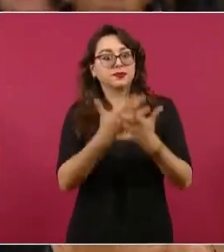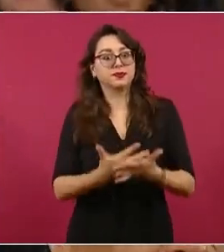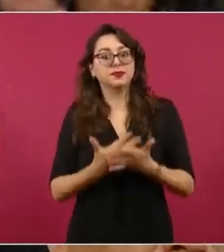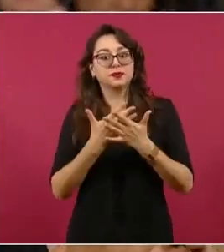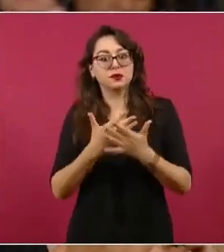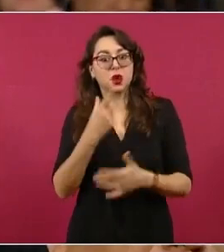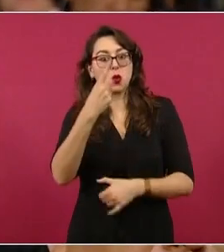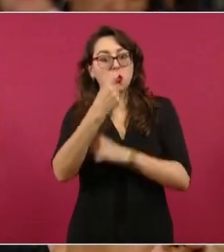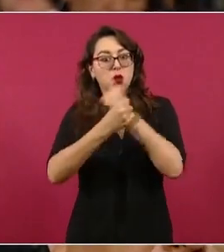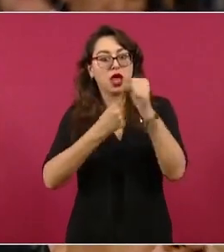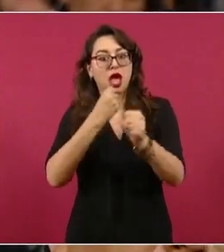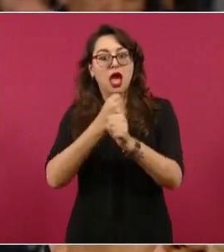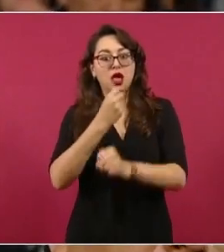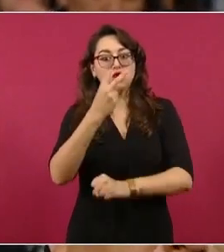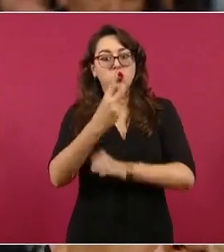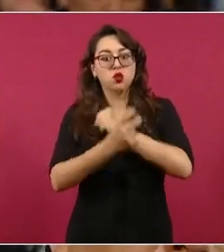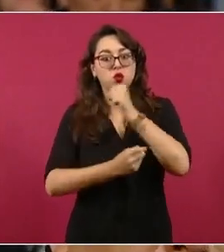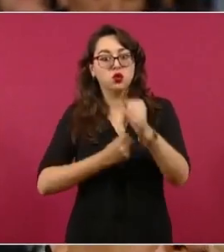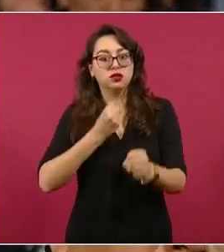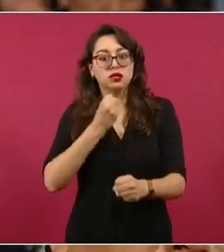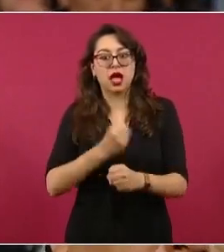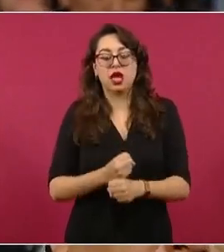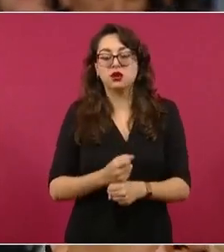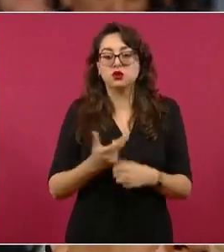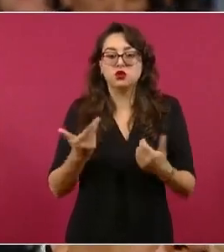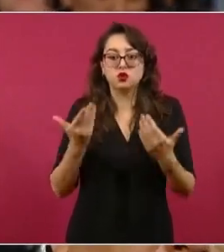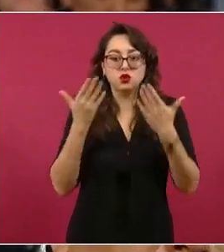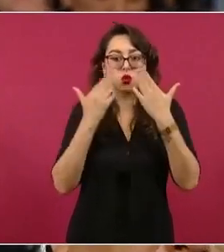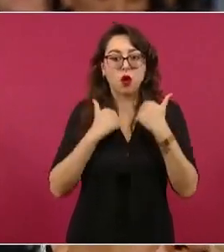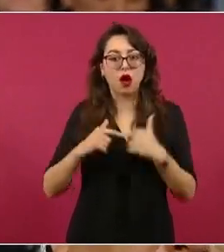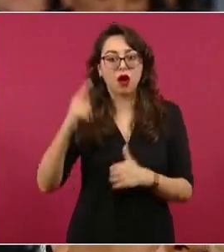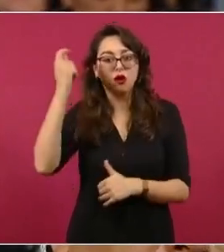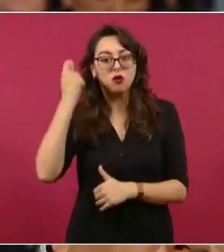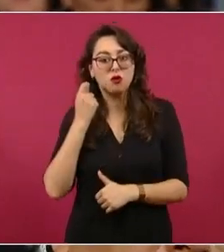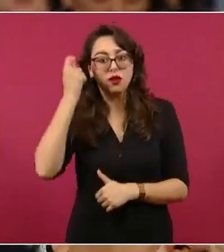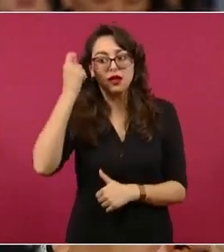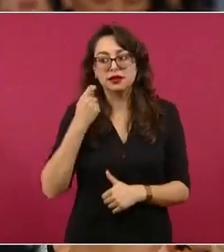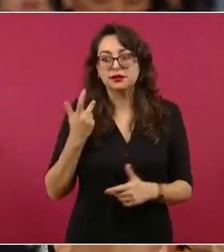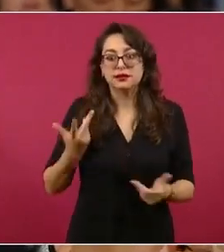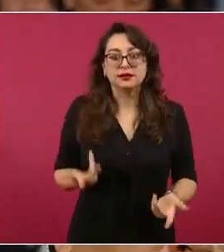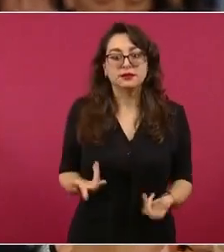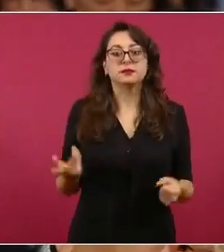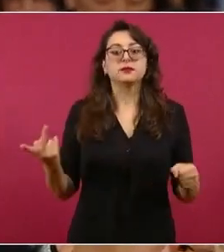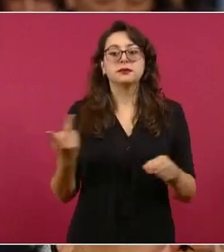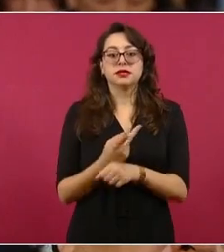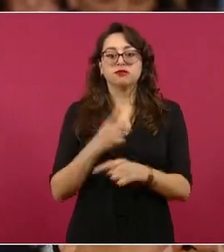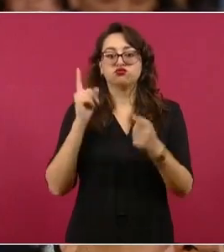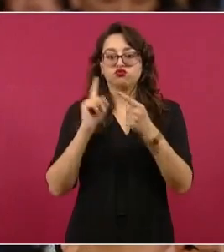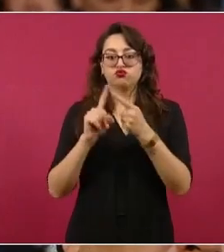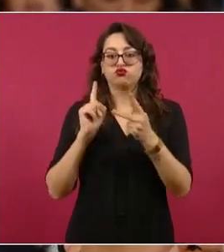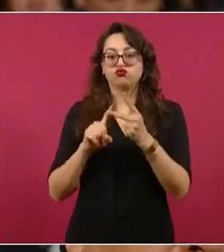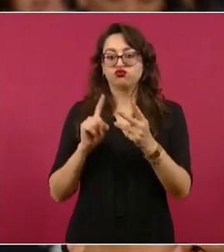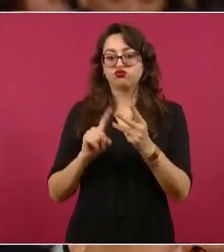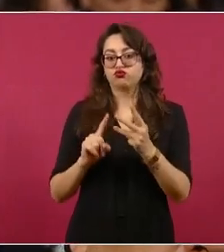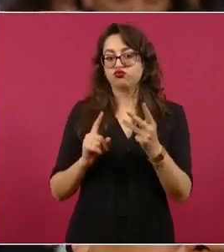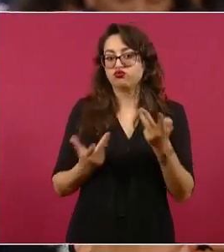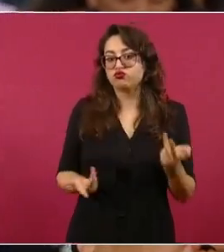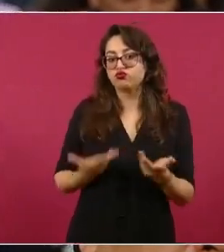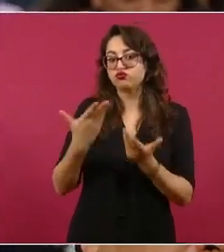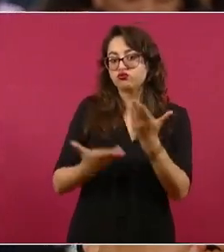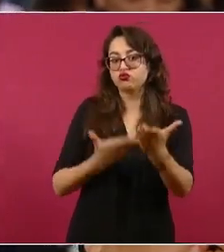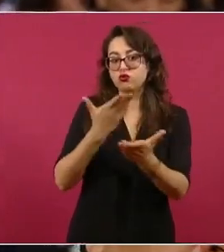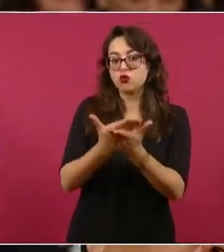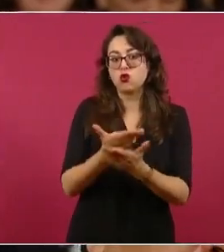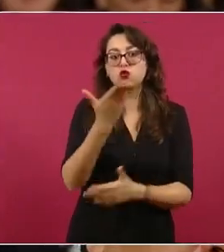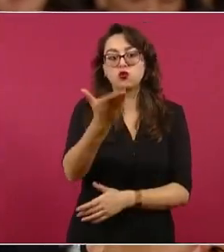sin ingresos, si es que inicia su procedimiento de jubilación. En fin, son estos puntos que yo le pongo en la mesa, presidente, si se pueden